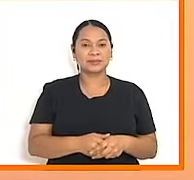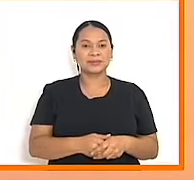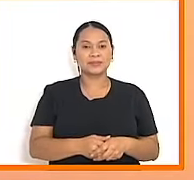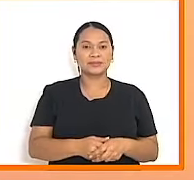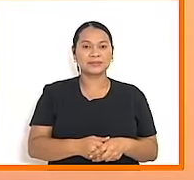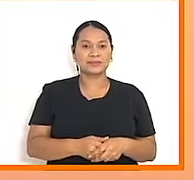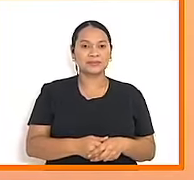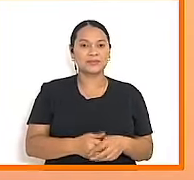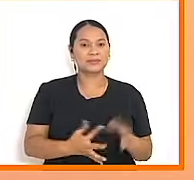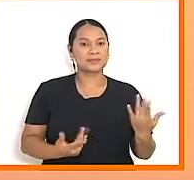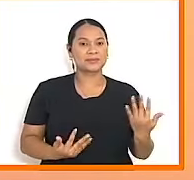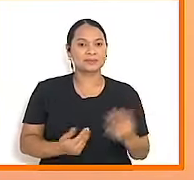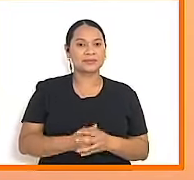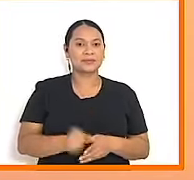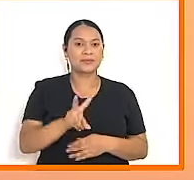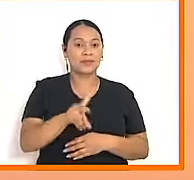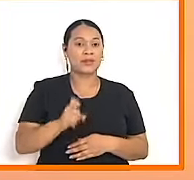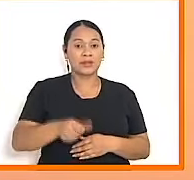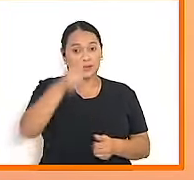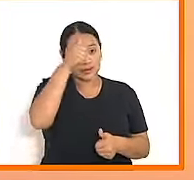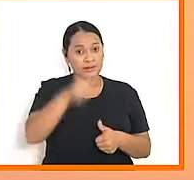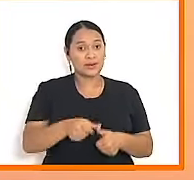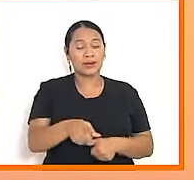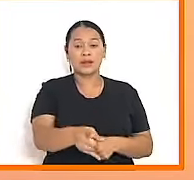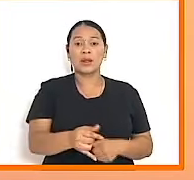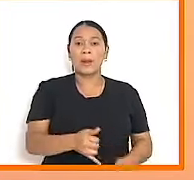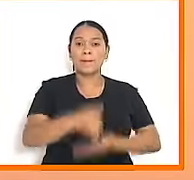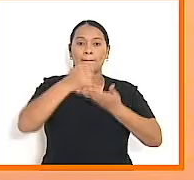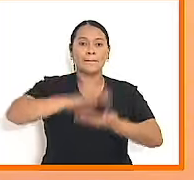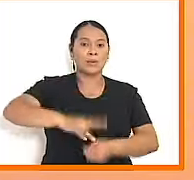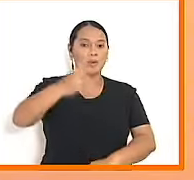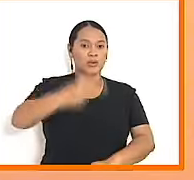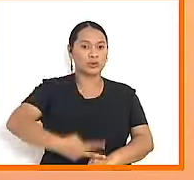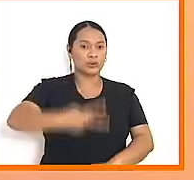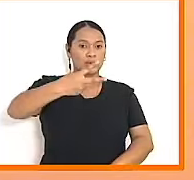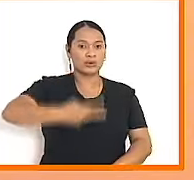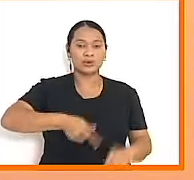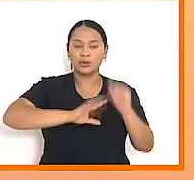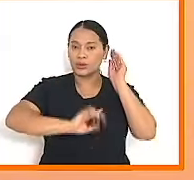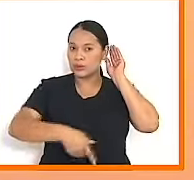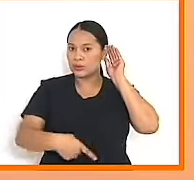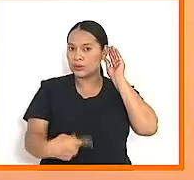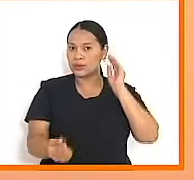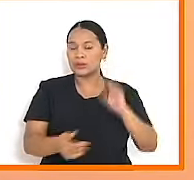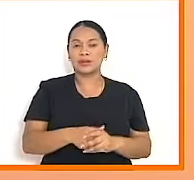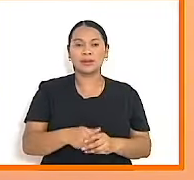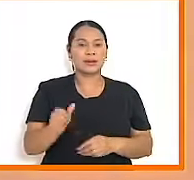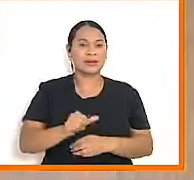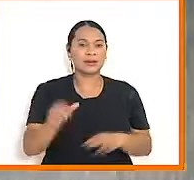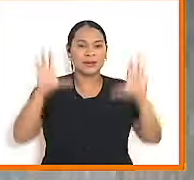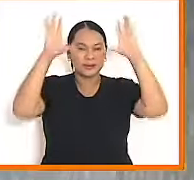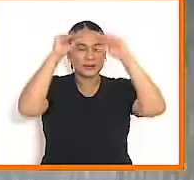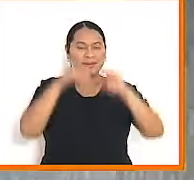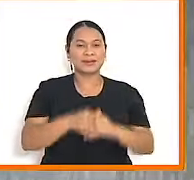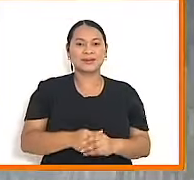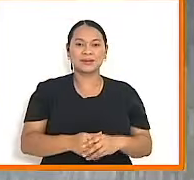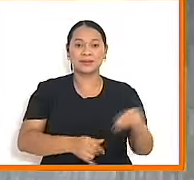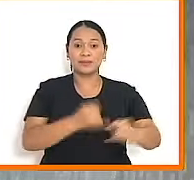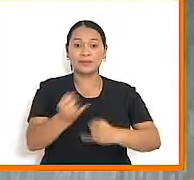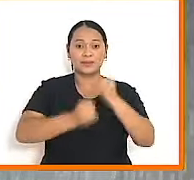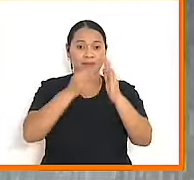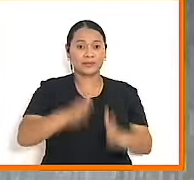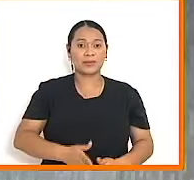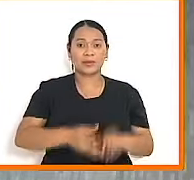Y este es 2X. Recuerda, querido jugador, que tu premio se multiplica por 2 esta noche en diaria. Pero si eres jugador para más